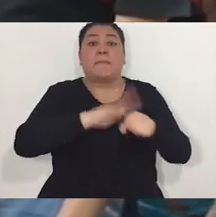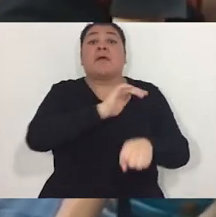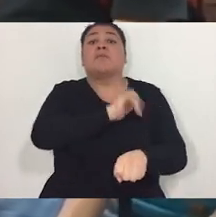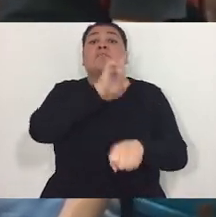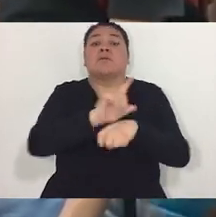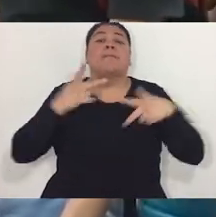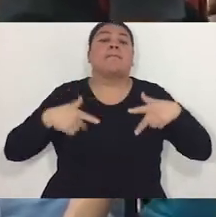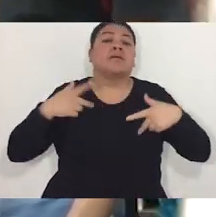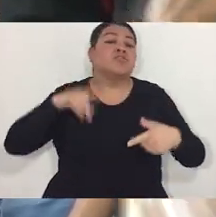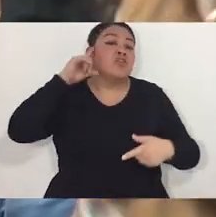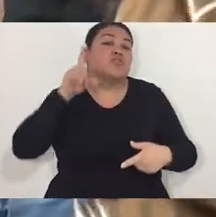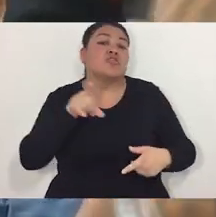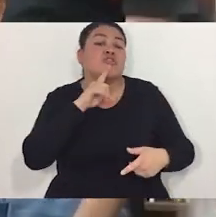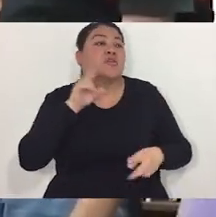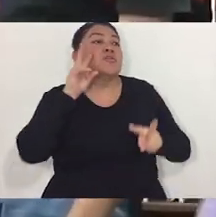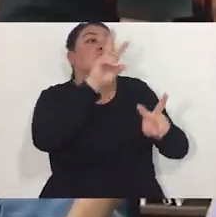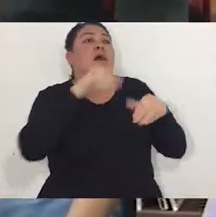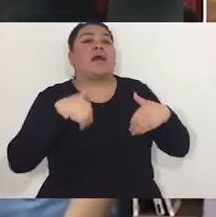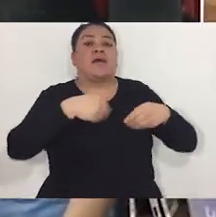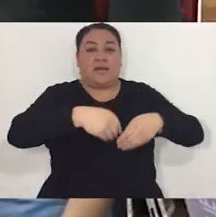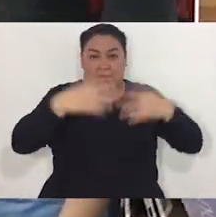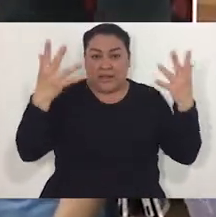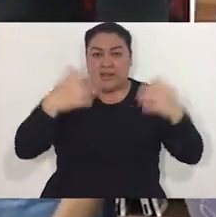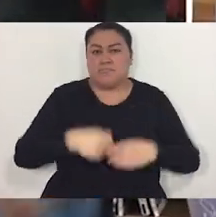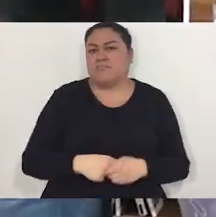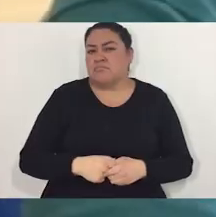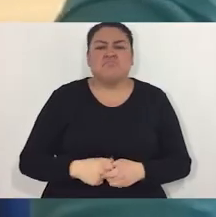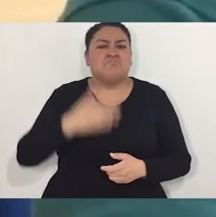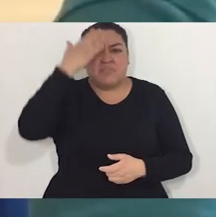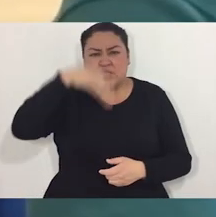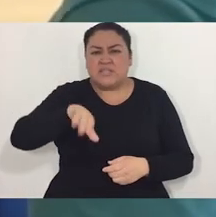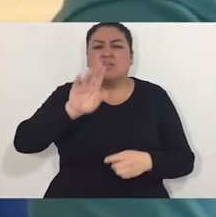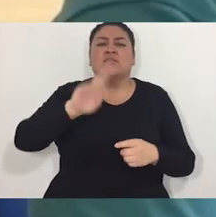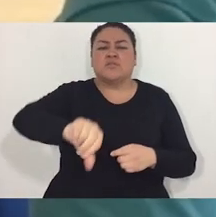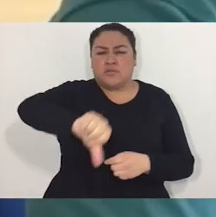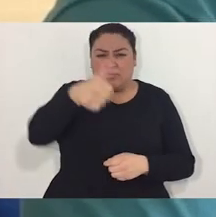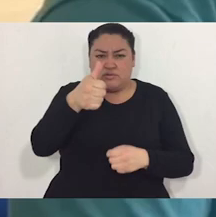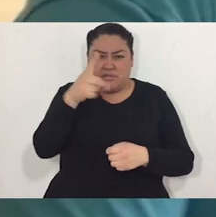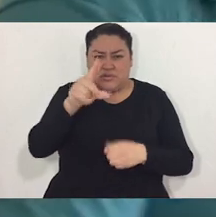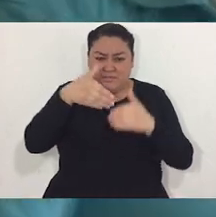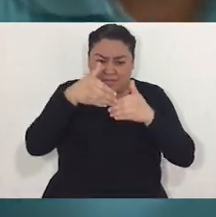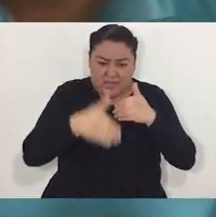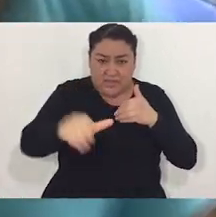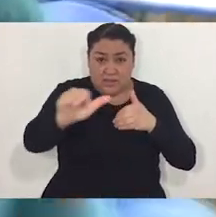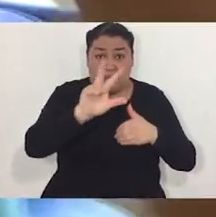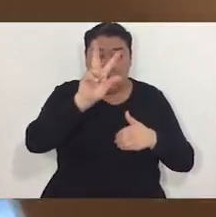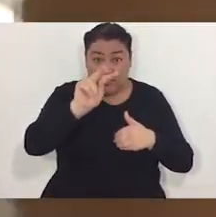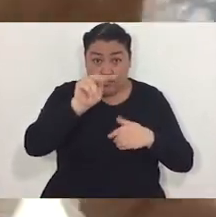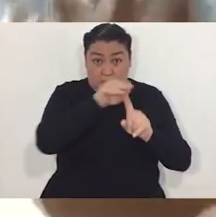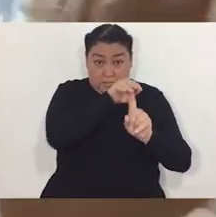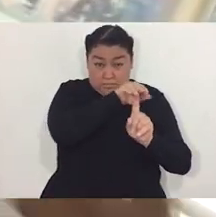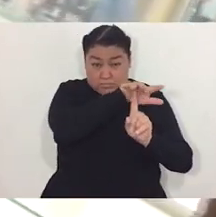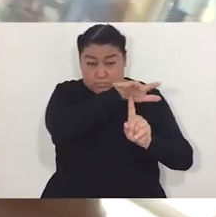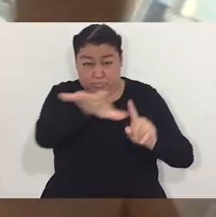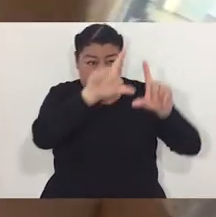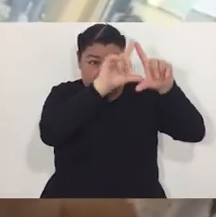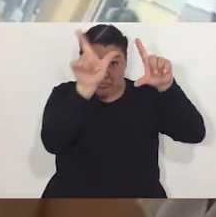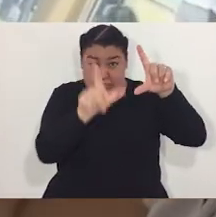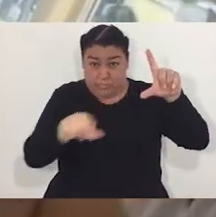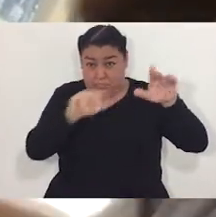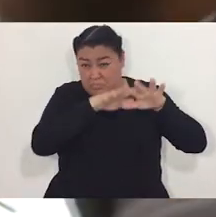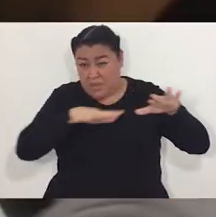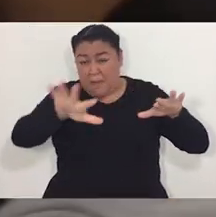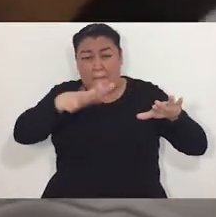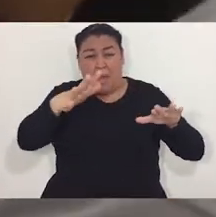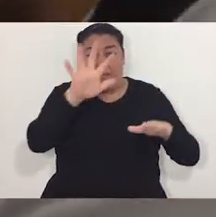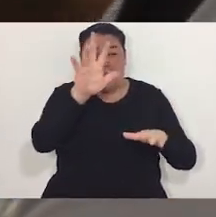sordas, puedan tener acceso a los contenidos televisivos. A partir del 11 de diciembre, los canales de televisión abierta que transmitan en el